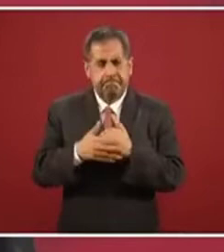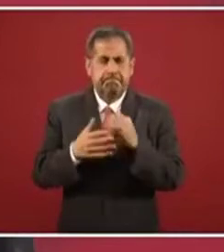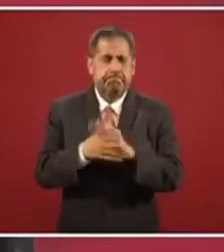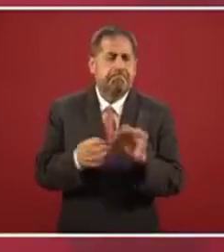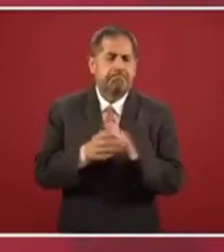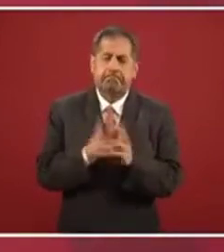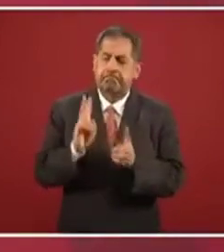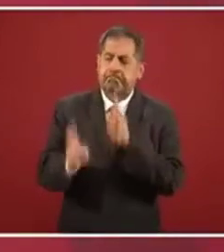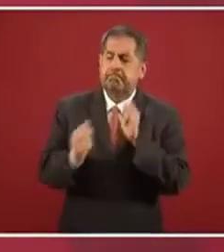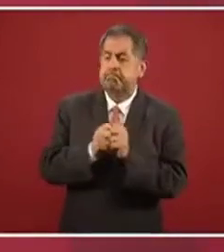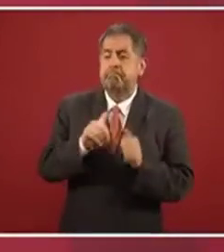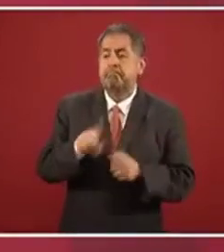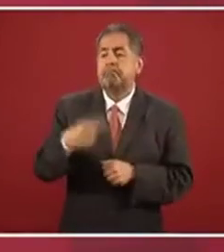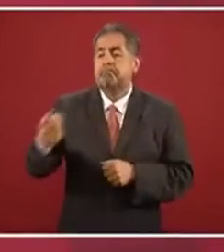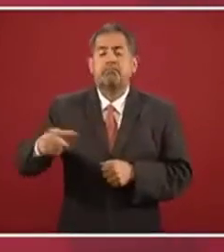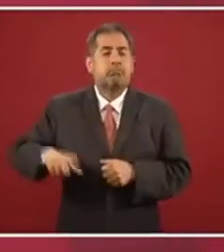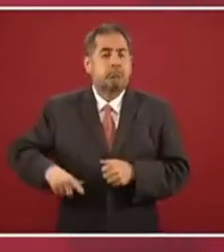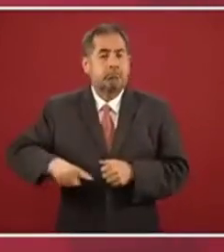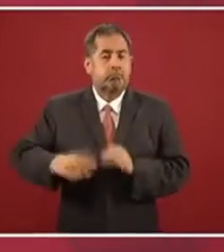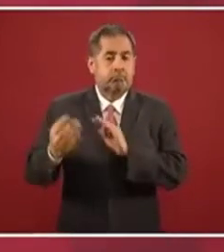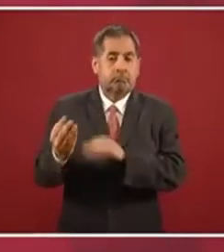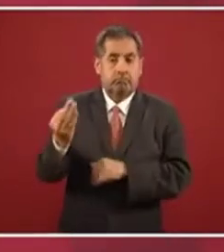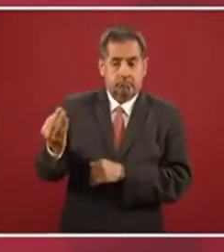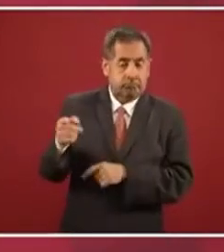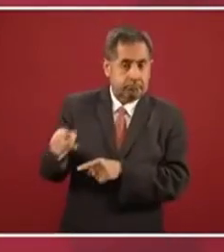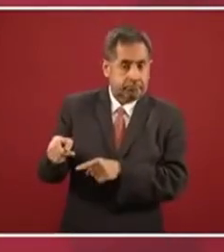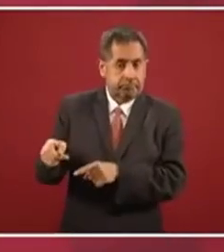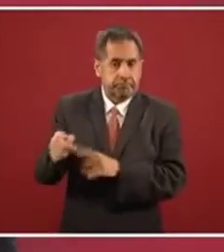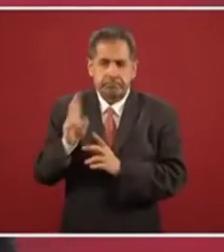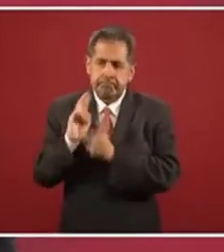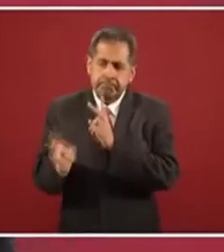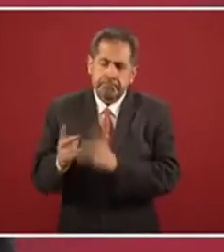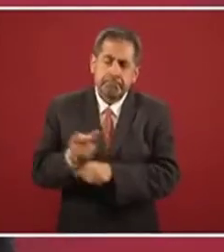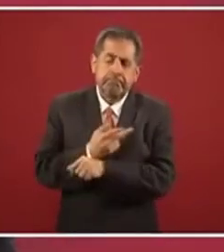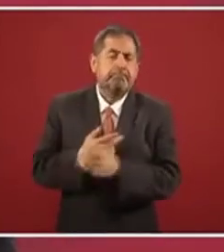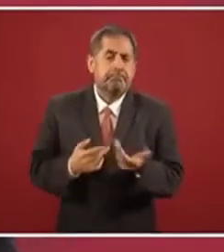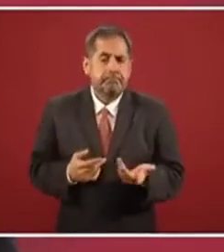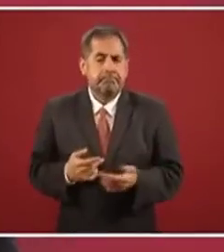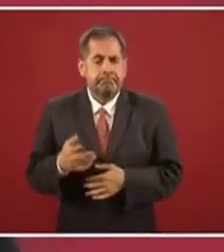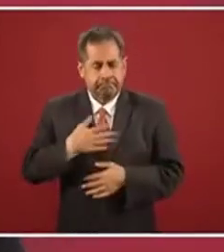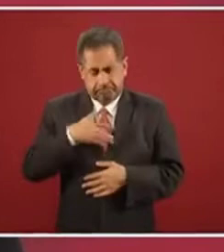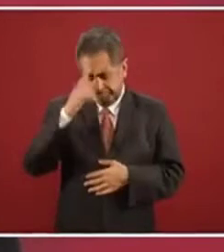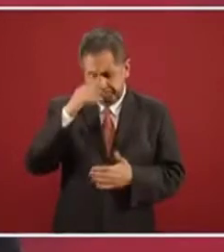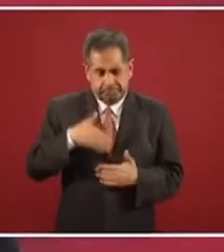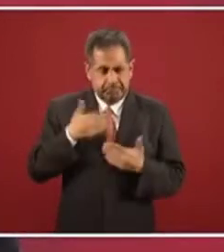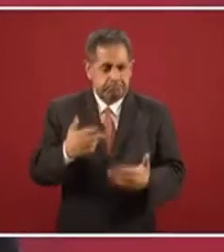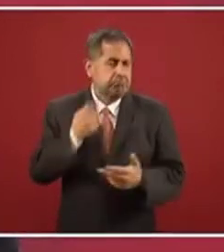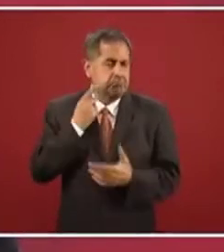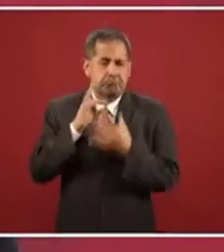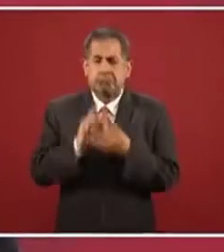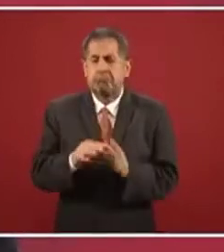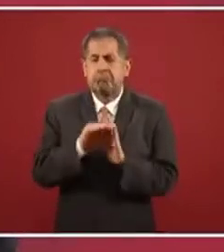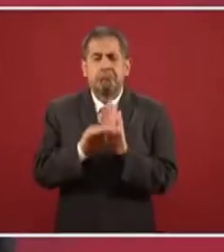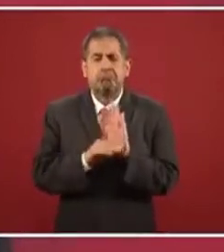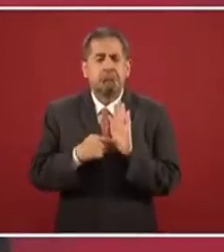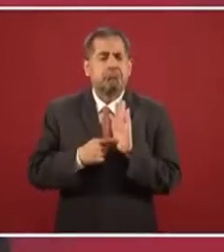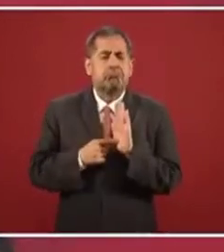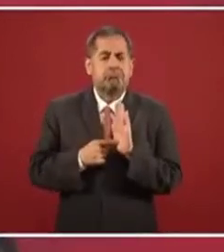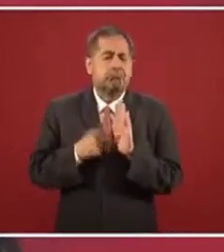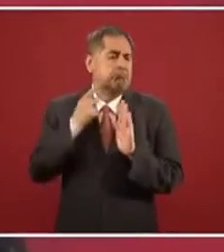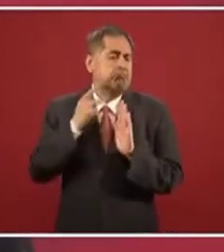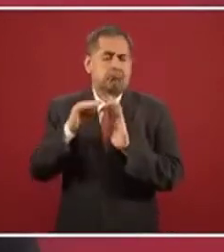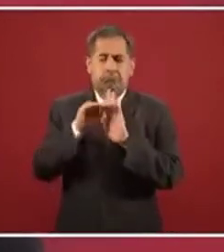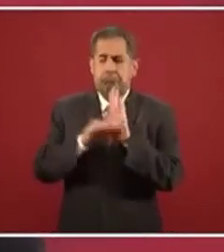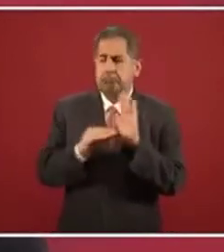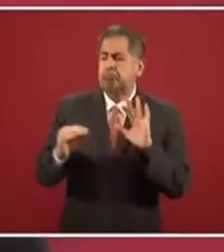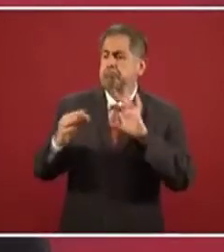con la contraparte del gobierno de facto, y nuestra confianza está puesta en la política, en la diplomacia y